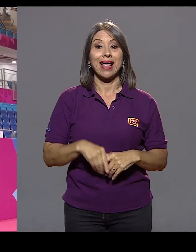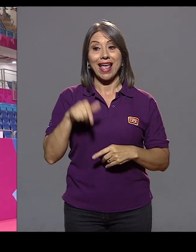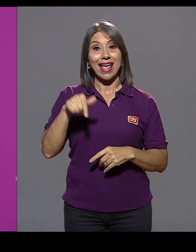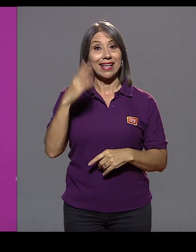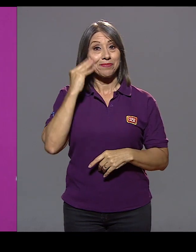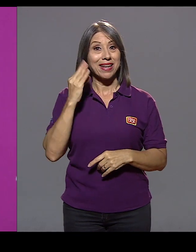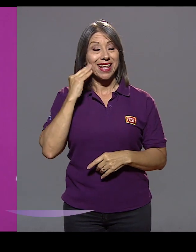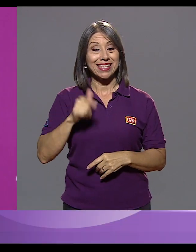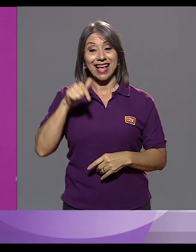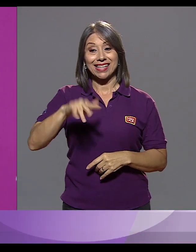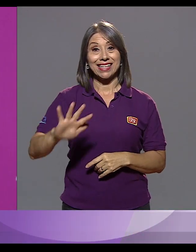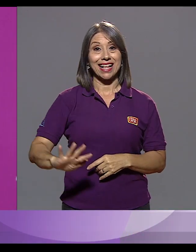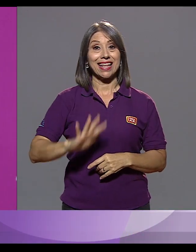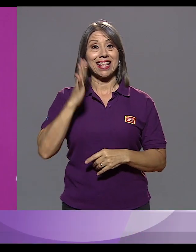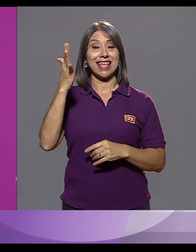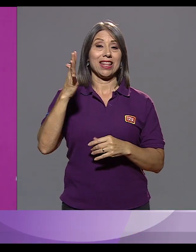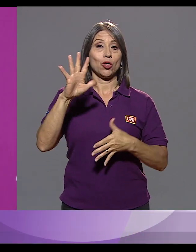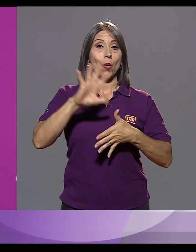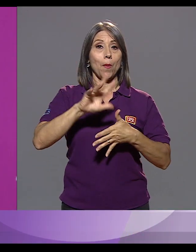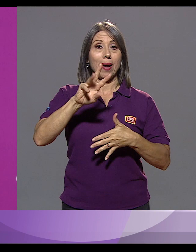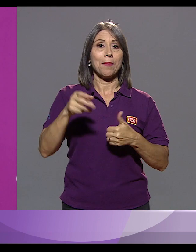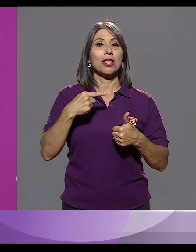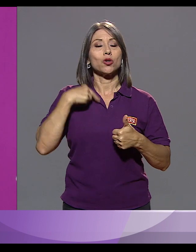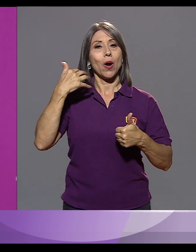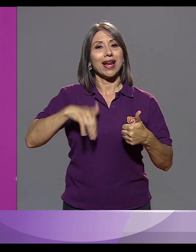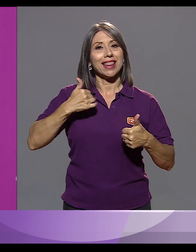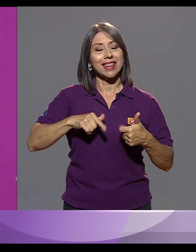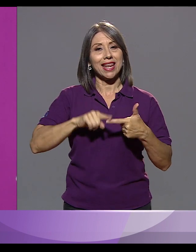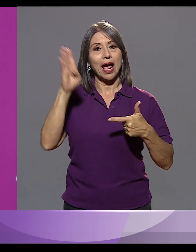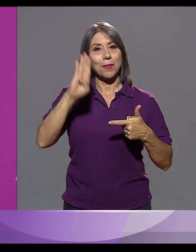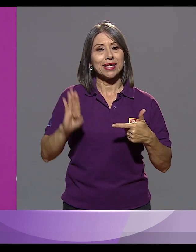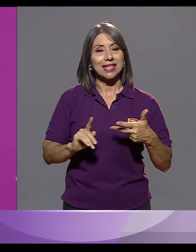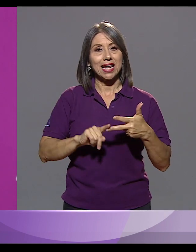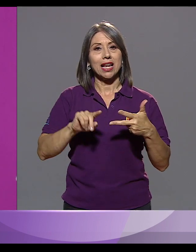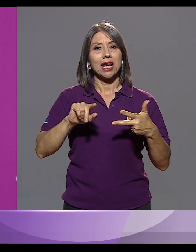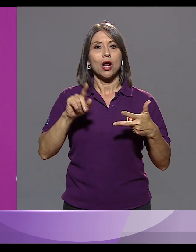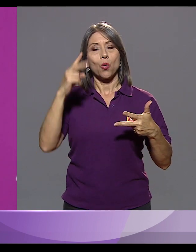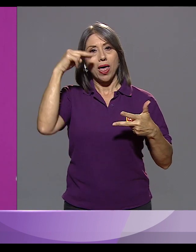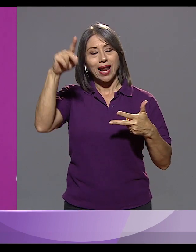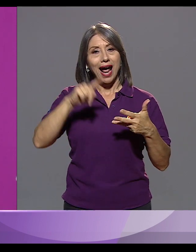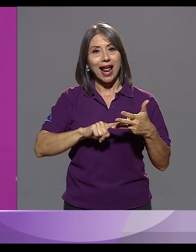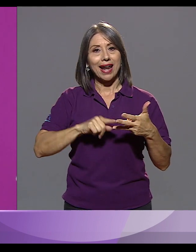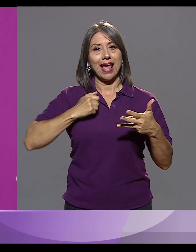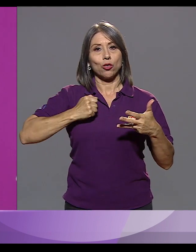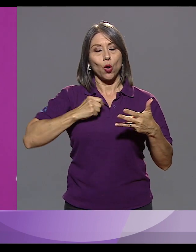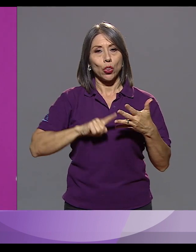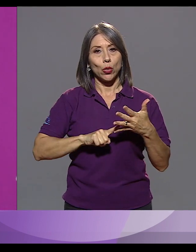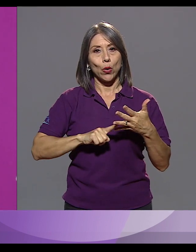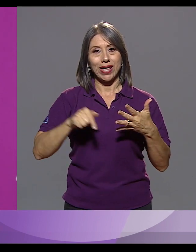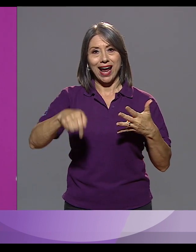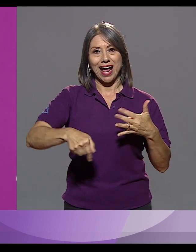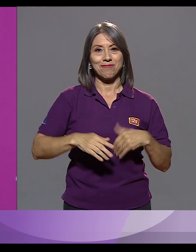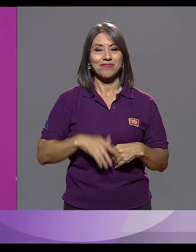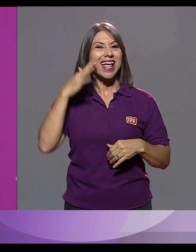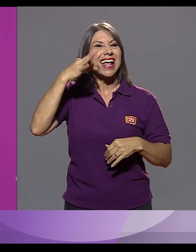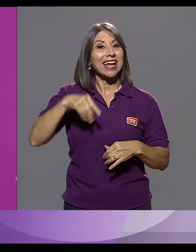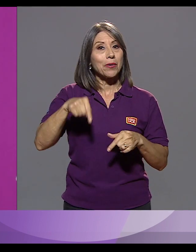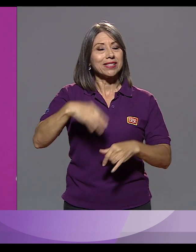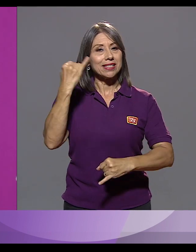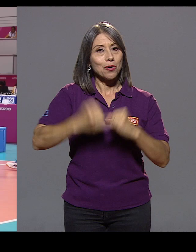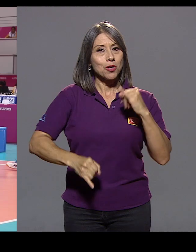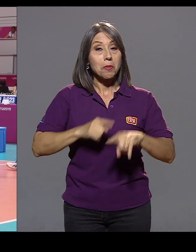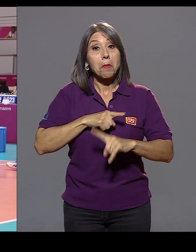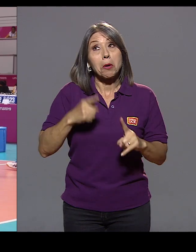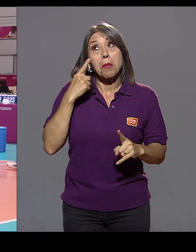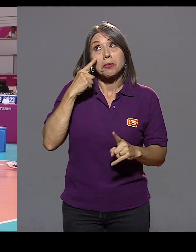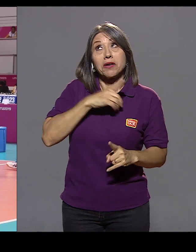este es el quinto para PAN. Yo estuve en Argentina, en Brasil, en Guadalajara, en Toronto y ahora acá. Creo que este es el último, pero